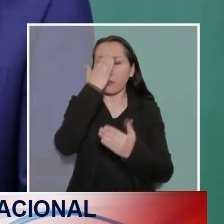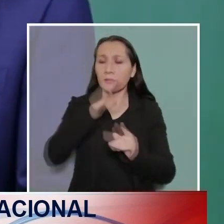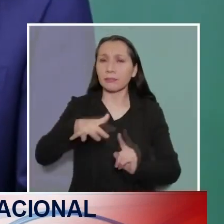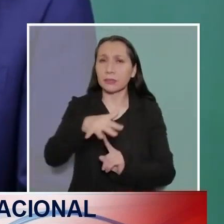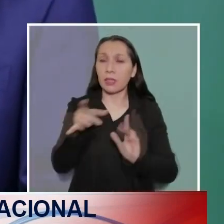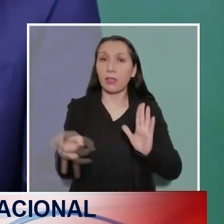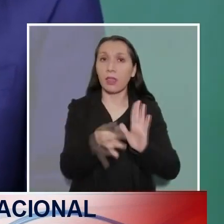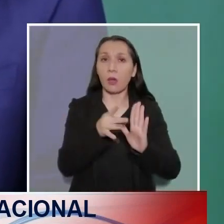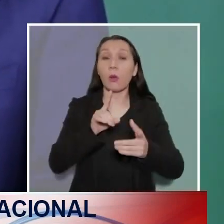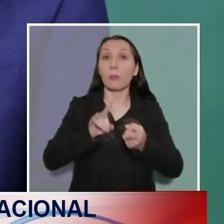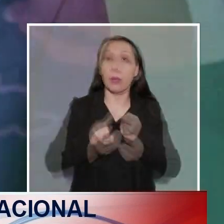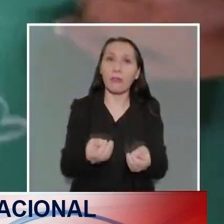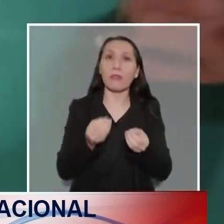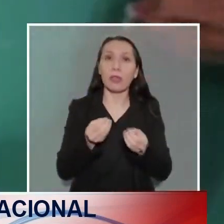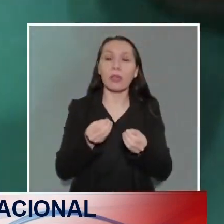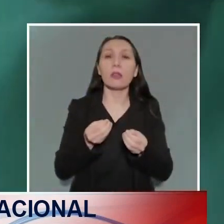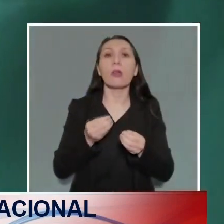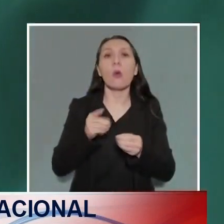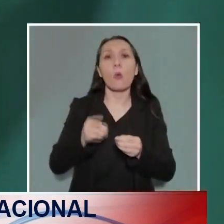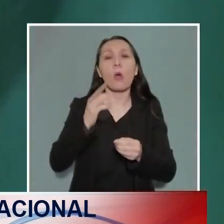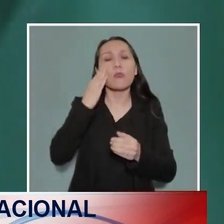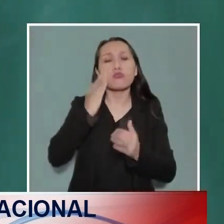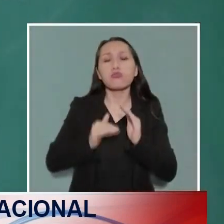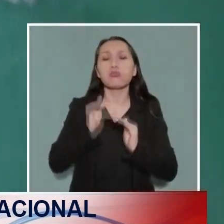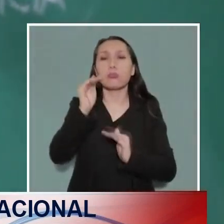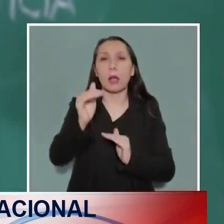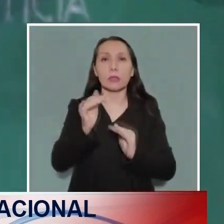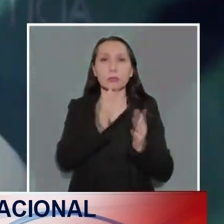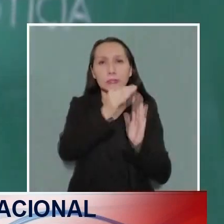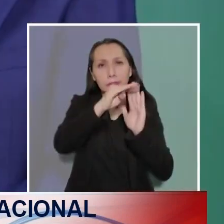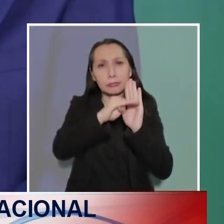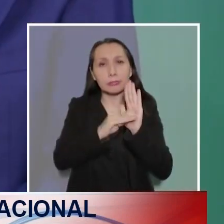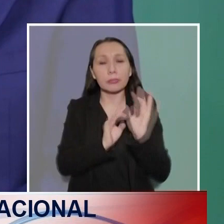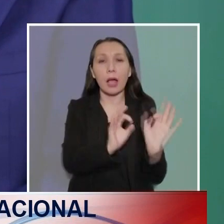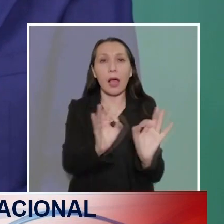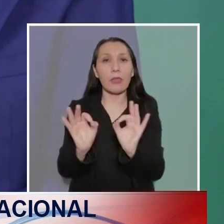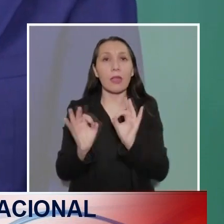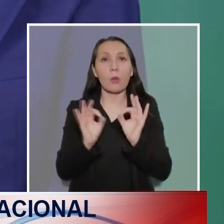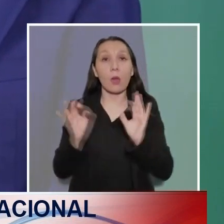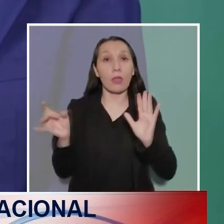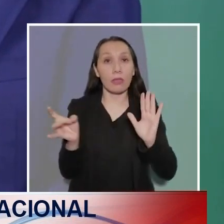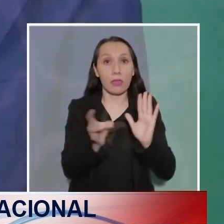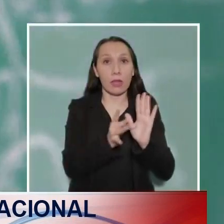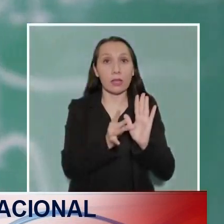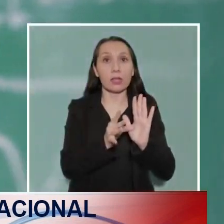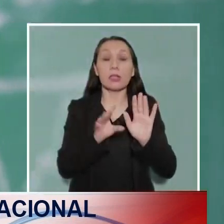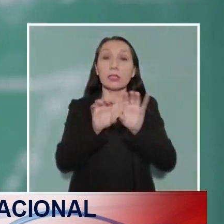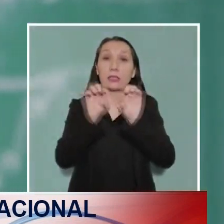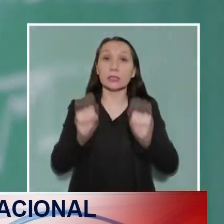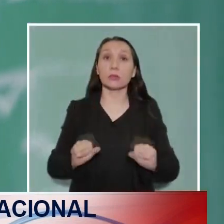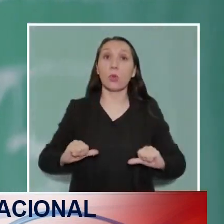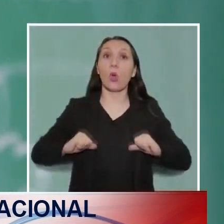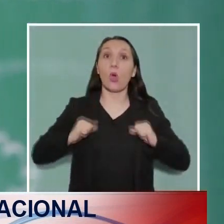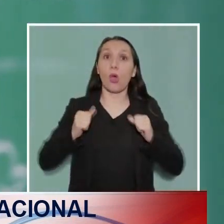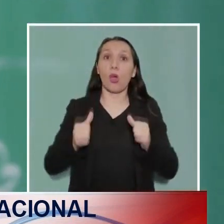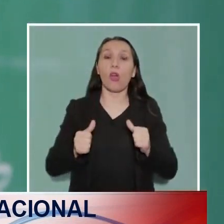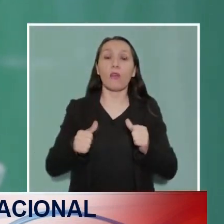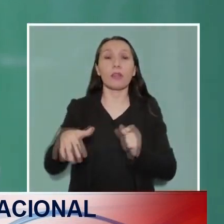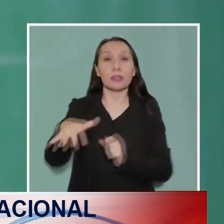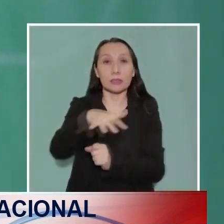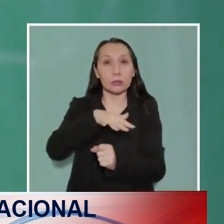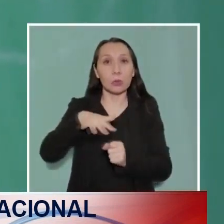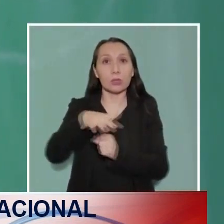país, con la incorporación de Valparaíso, la Región Metropolitana y O'Higgins. Con su implementación en las tres zonas, se dará un